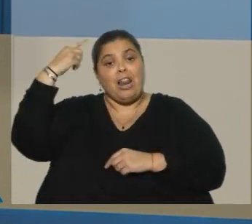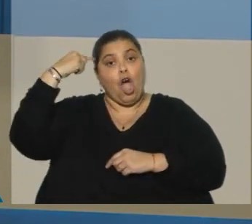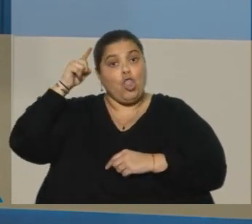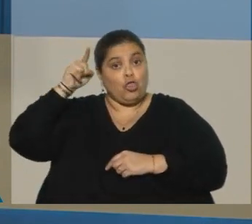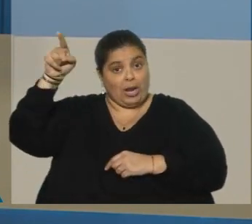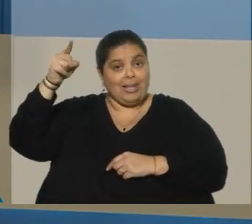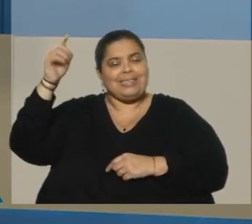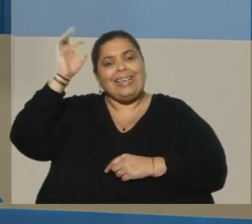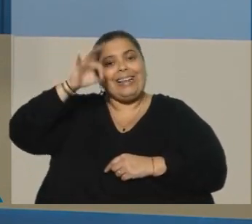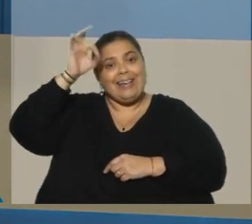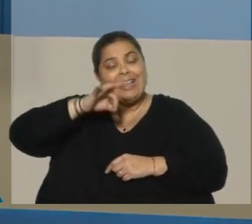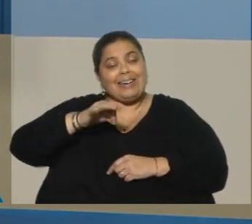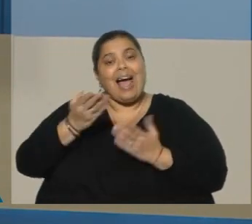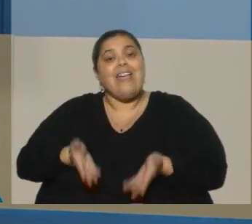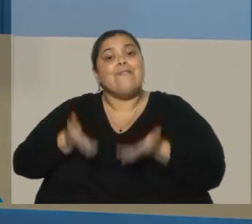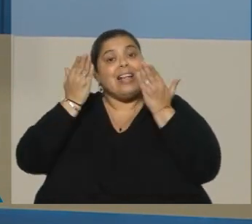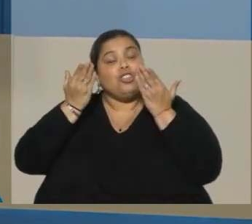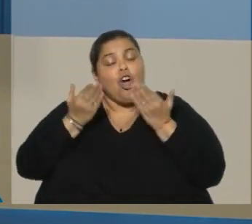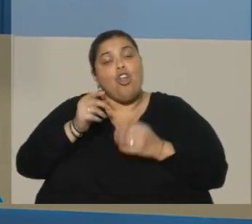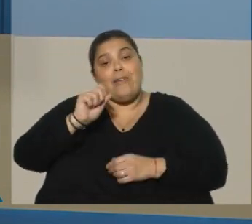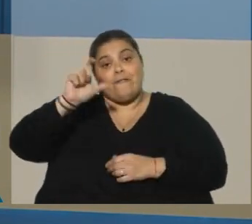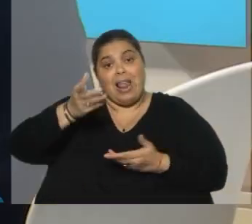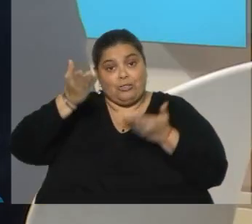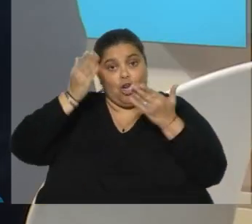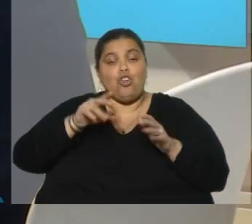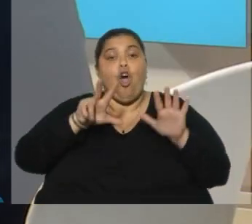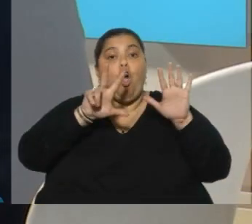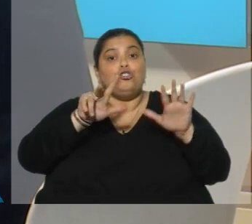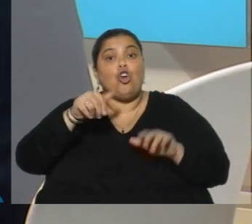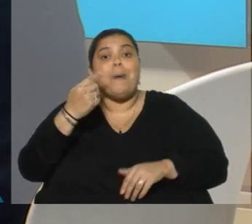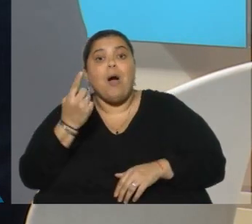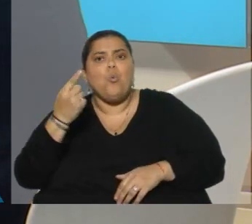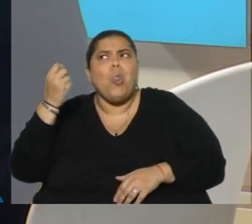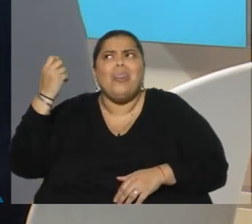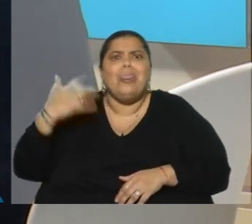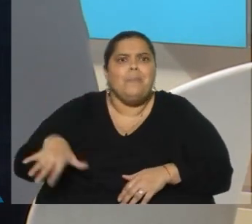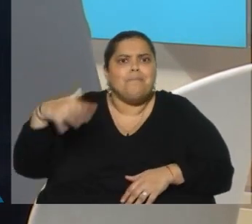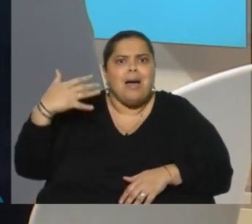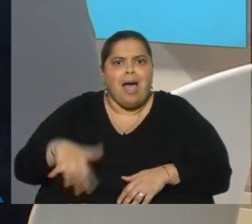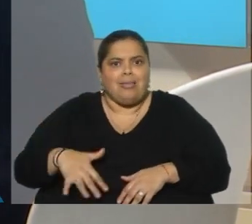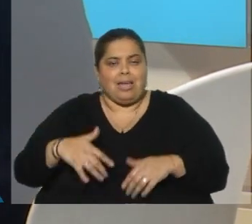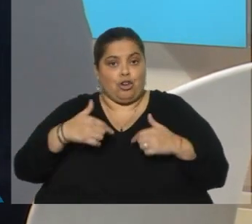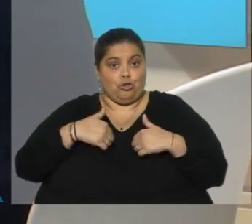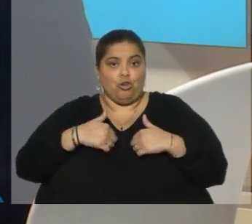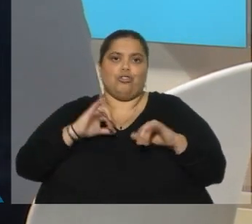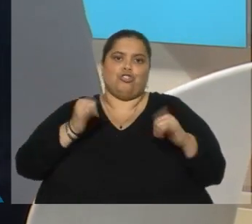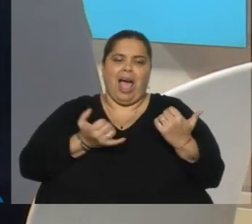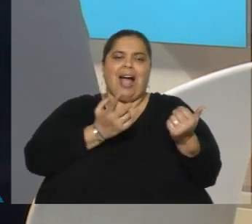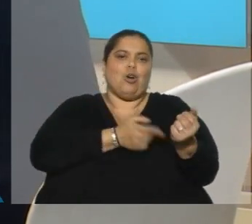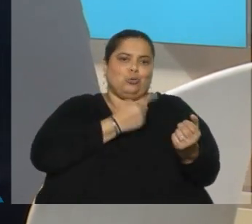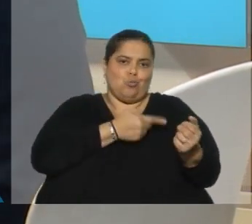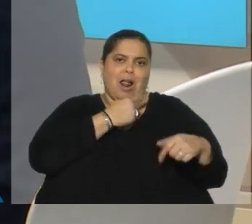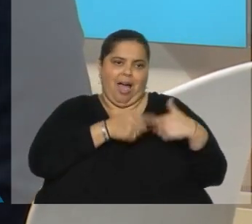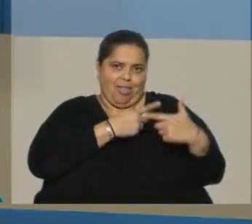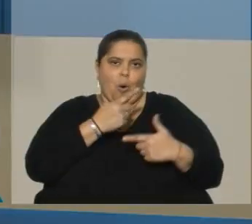en Inglaterra había sido 8,1% en el mes de mayo. Que para ellos es una locura. Es un disparate. Nosotros estuvimos más acostumbrados a otros números,